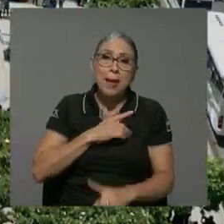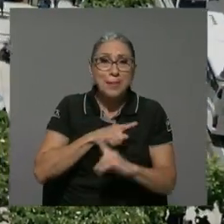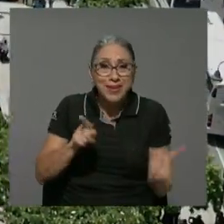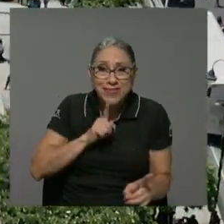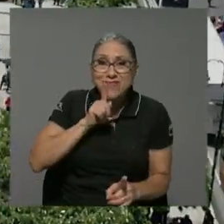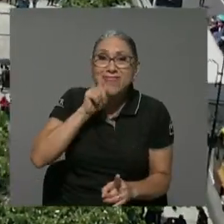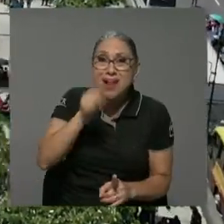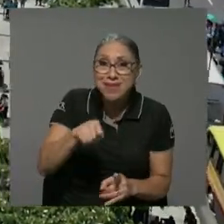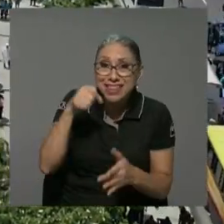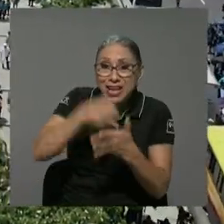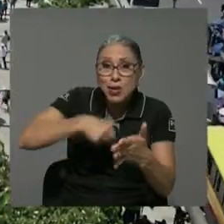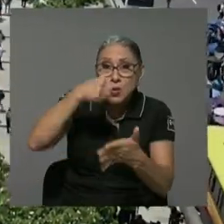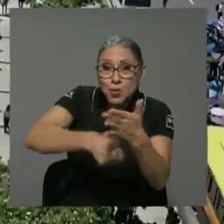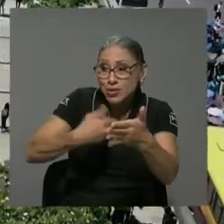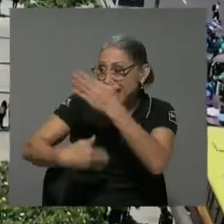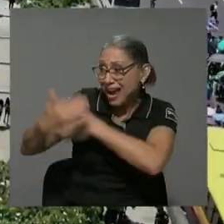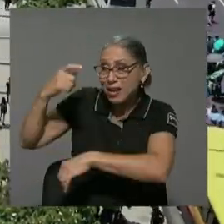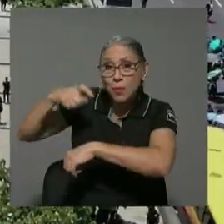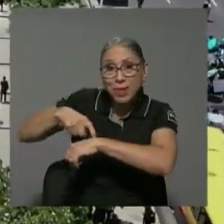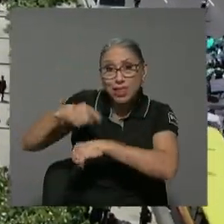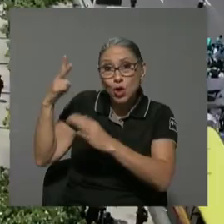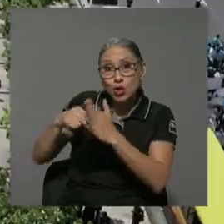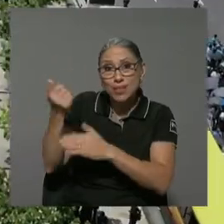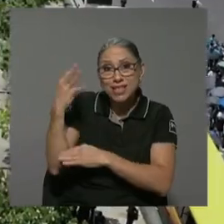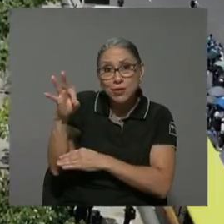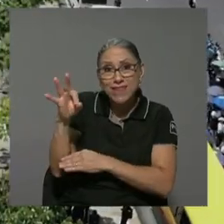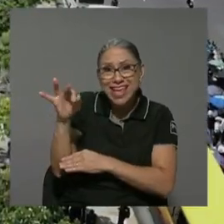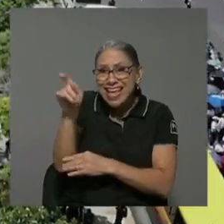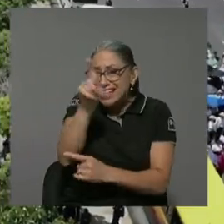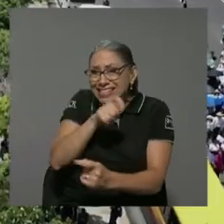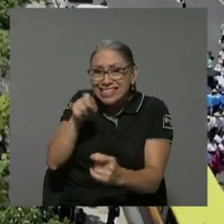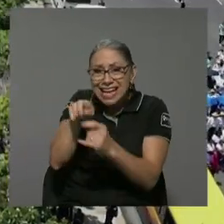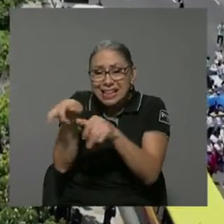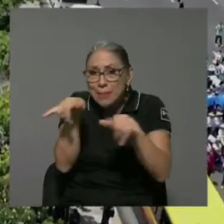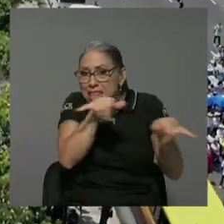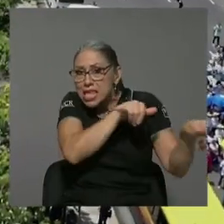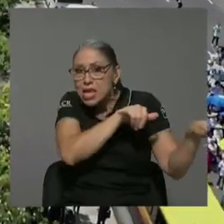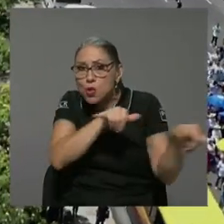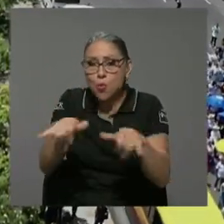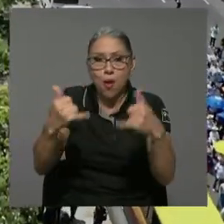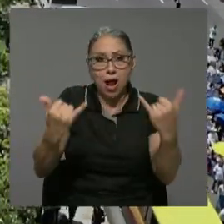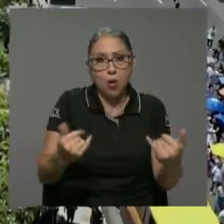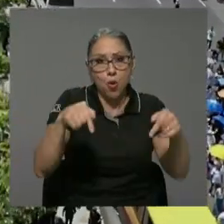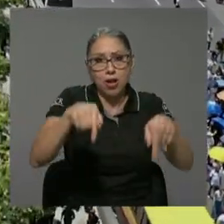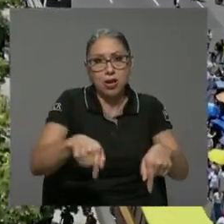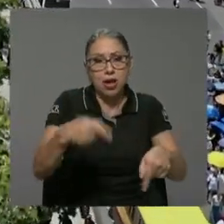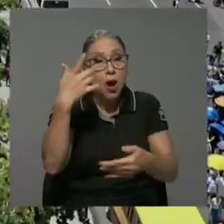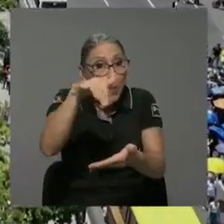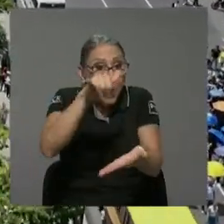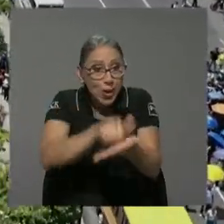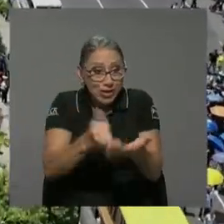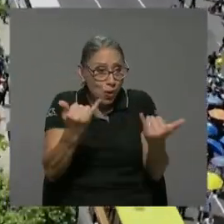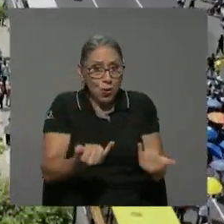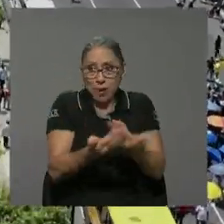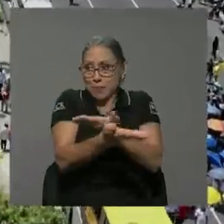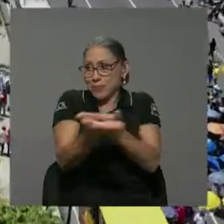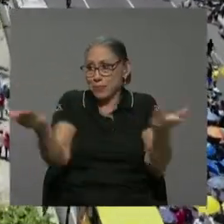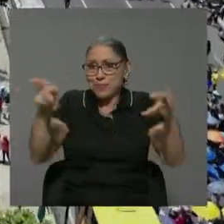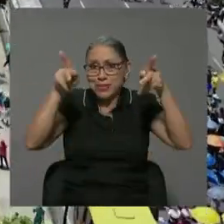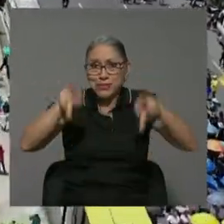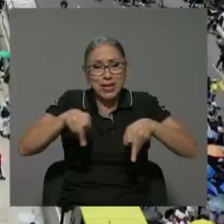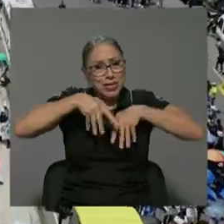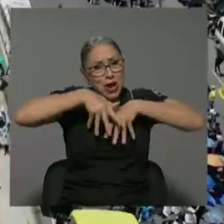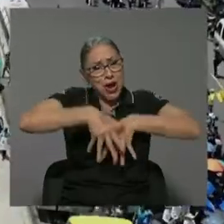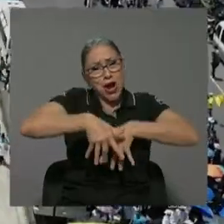es exactamente igual y la misma del día de hoy. Por eso los compañeros y las compañeras están marchando